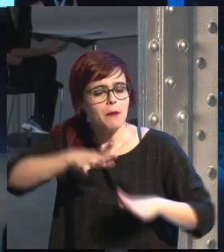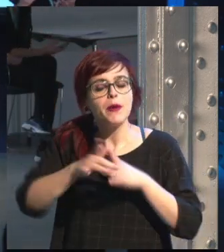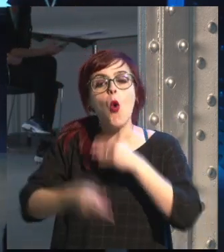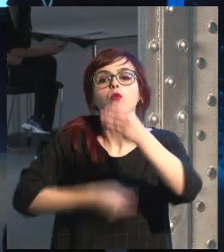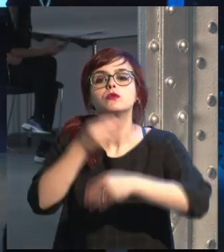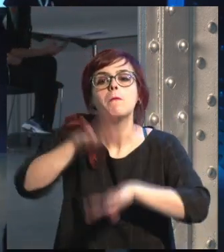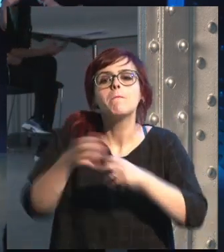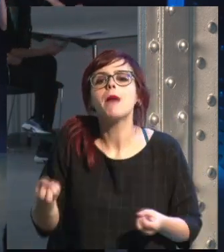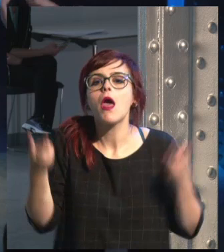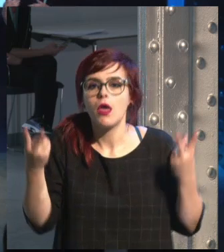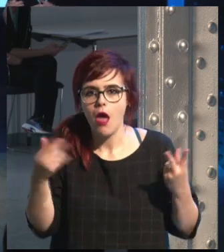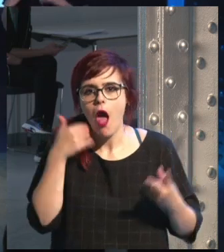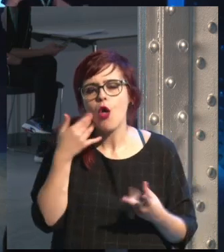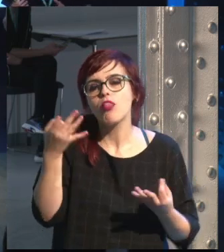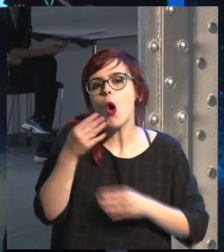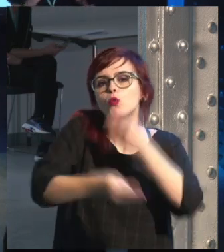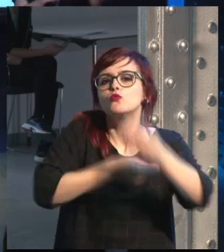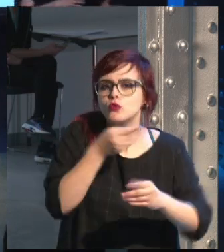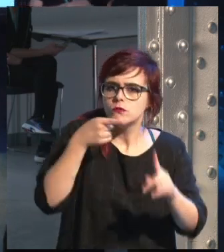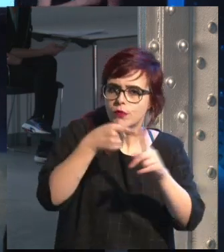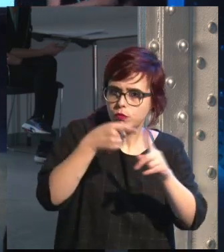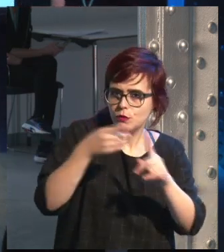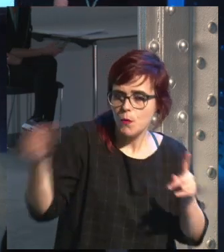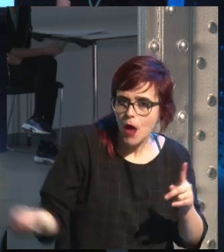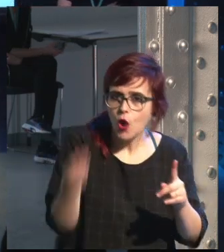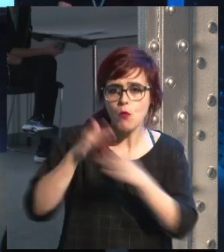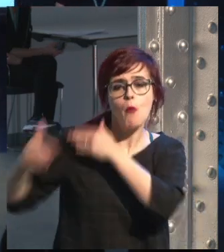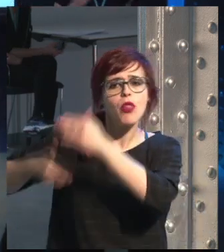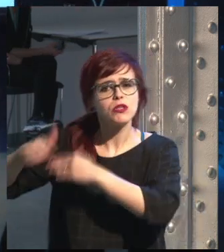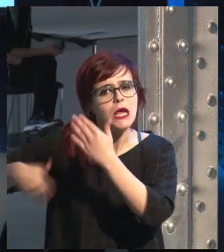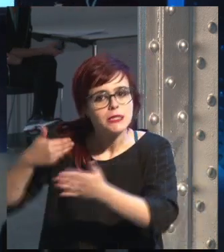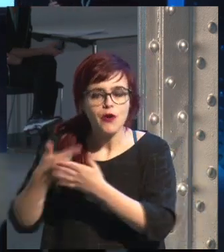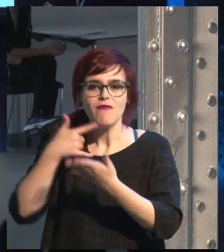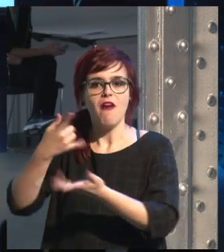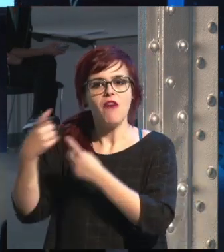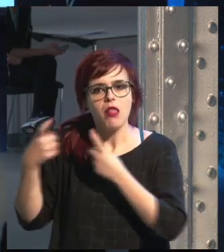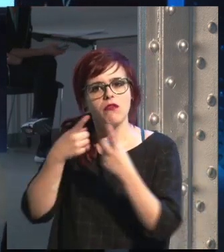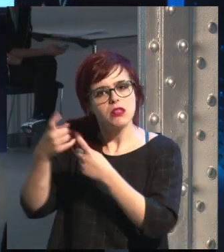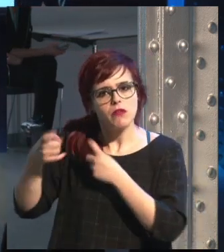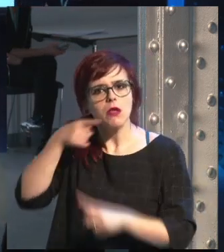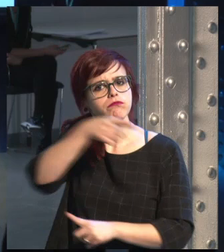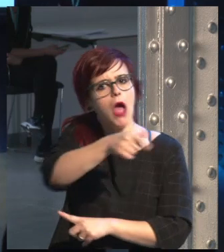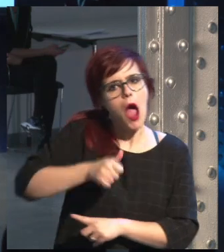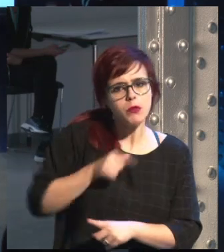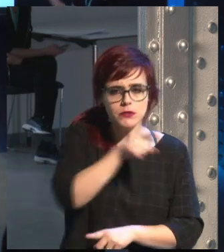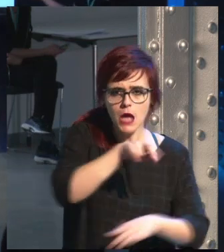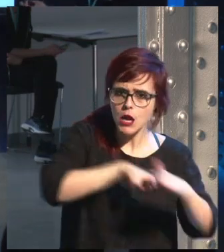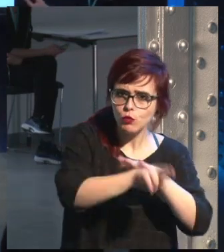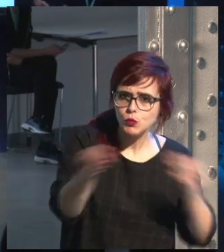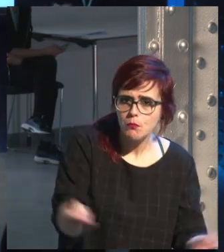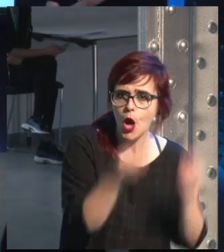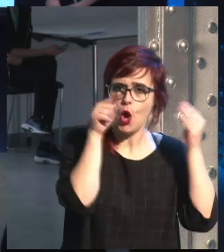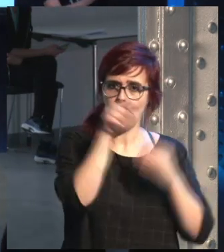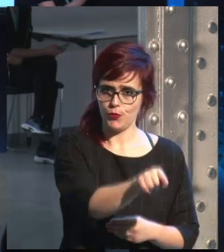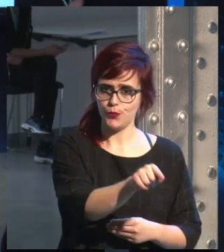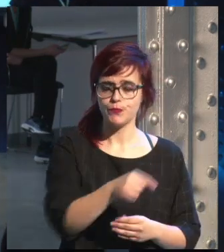sea útil y sirva para cosas y sirva para mejorar unos procesos que se hacían antes de una manera y que se pueden hacer mejor ahora. Entonces, como se ha